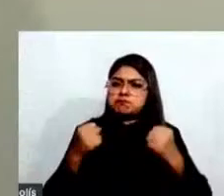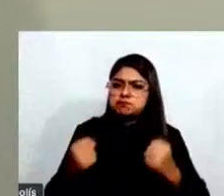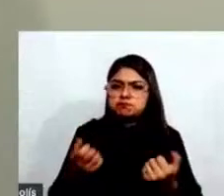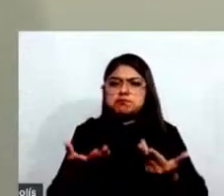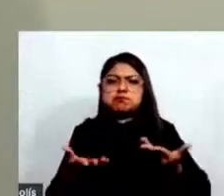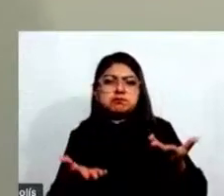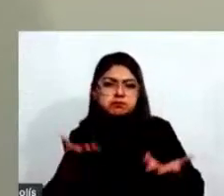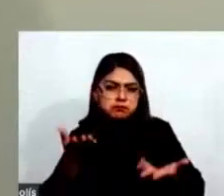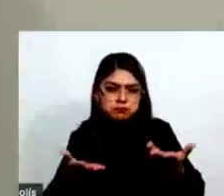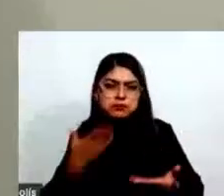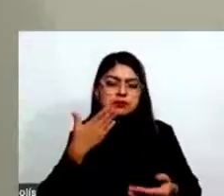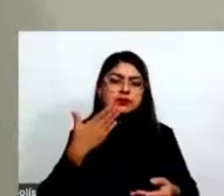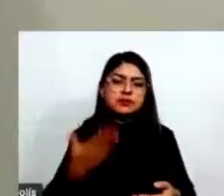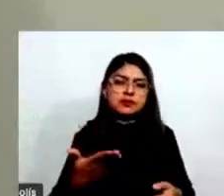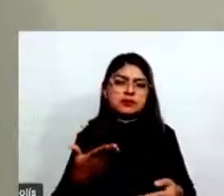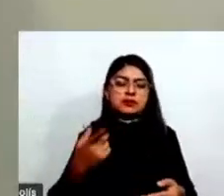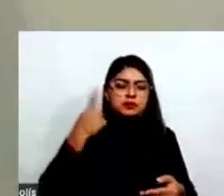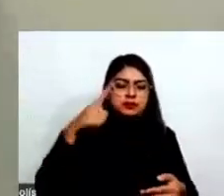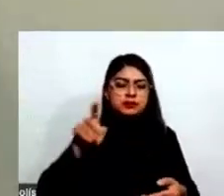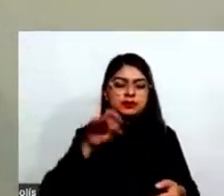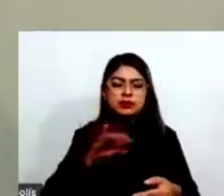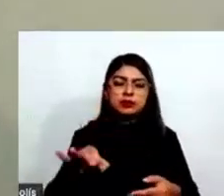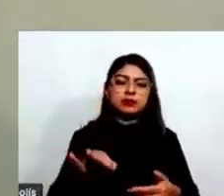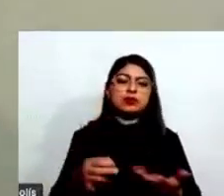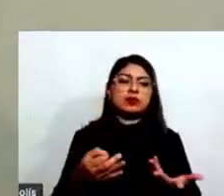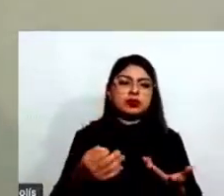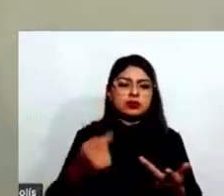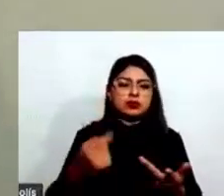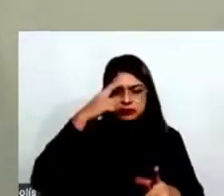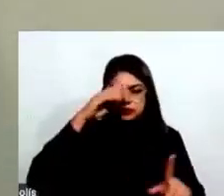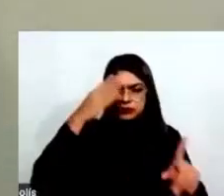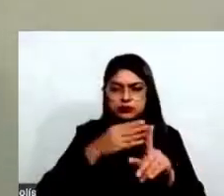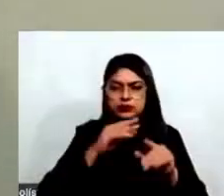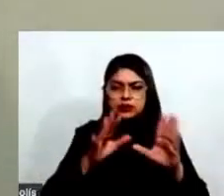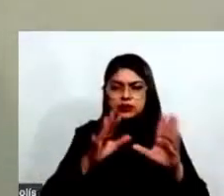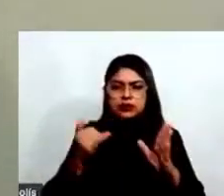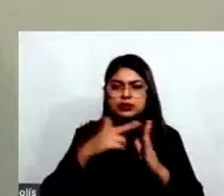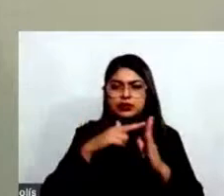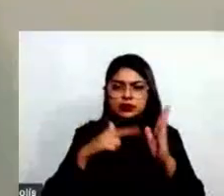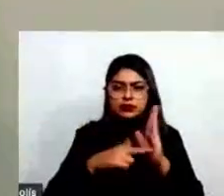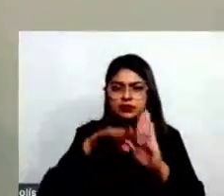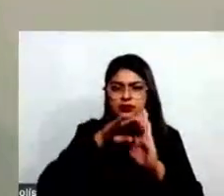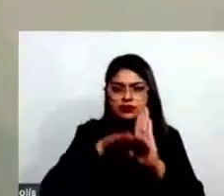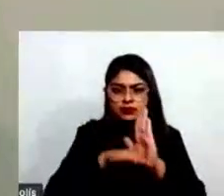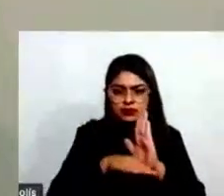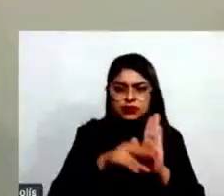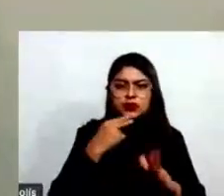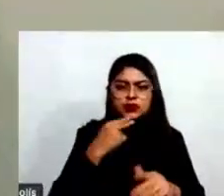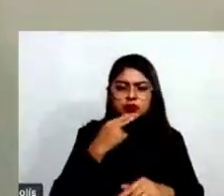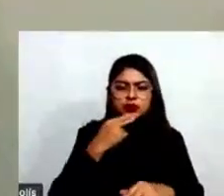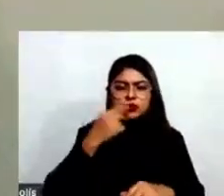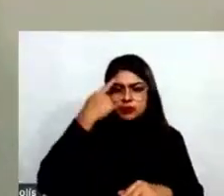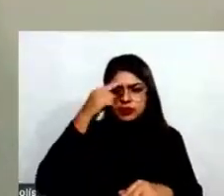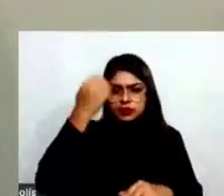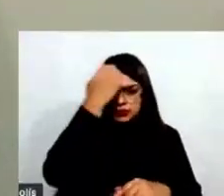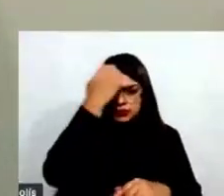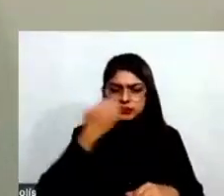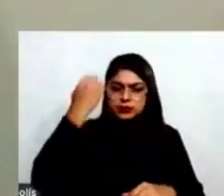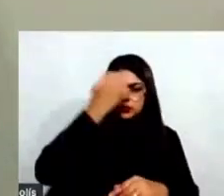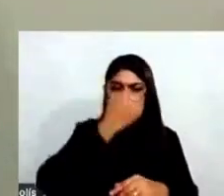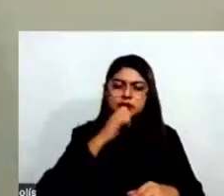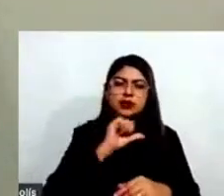la objetividad y la razonabilidad de los criterios utilizados para evaluar al personal que desempeña esas funciones